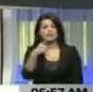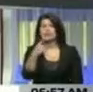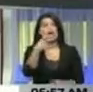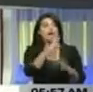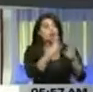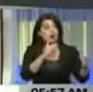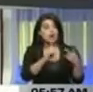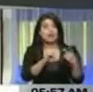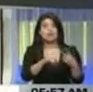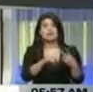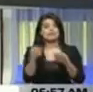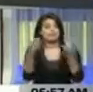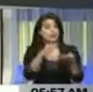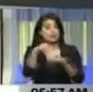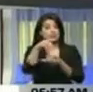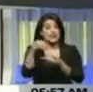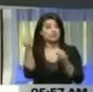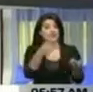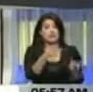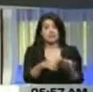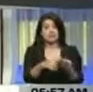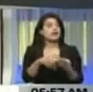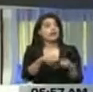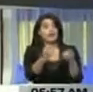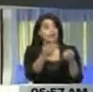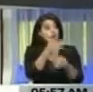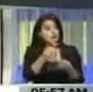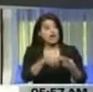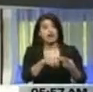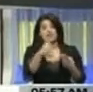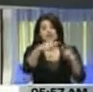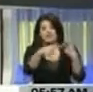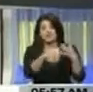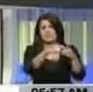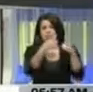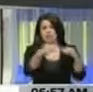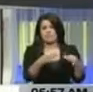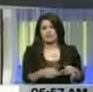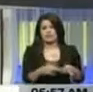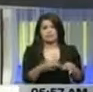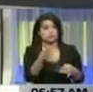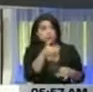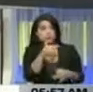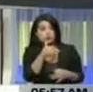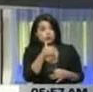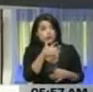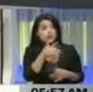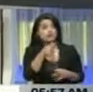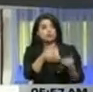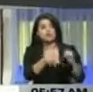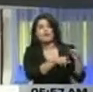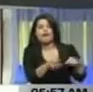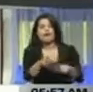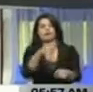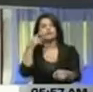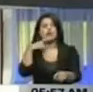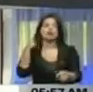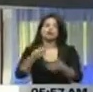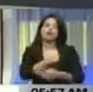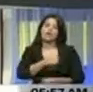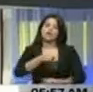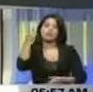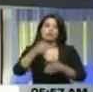que le demos la harina y no produzca canilla, campesino, sobado, los panes que sea, al servicio del pueblo, sino lo destine para dulces, va a ser